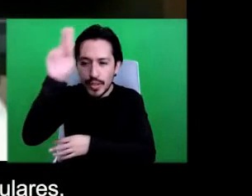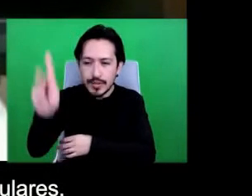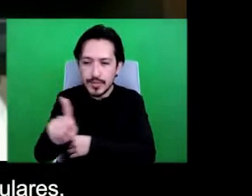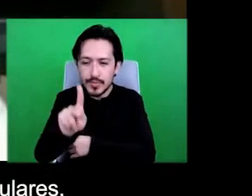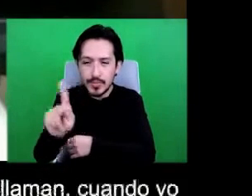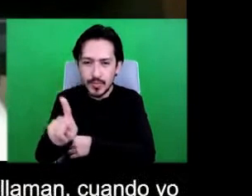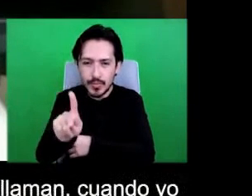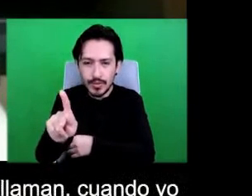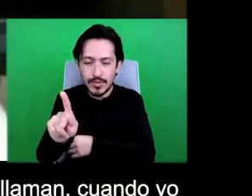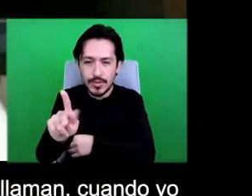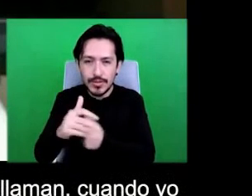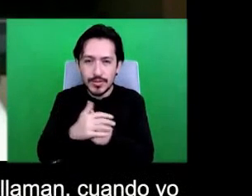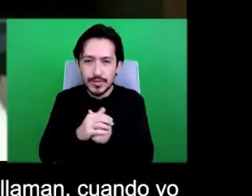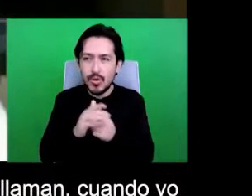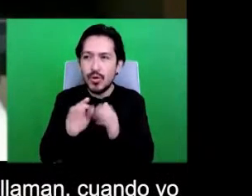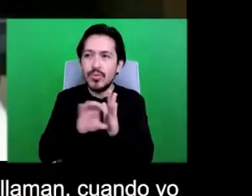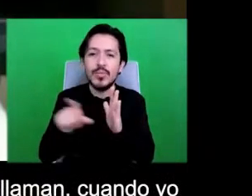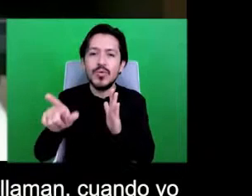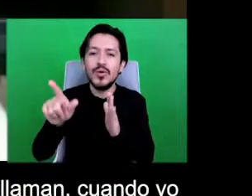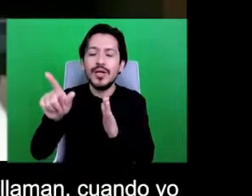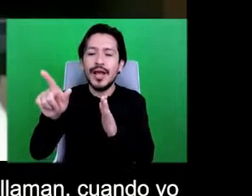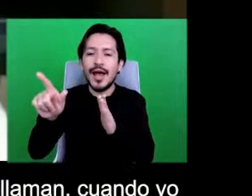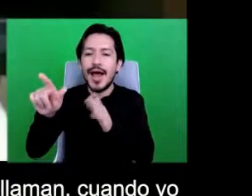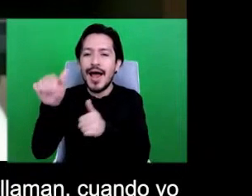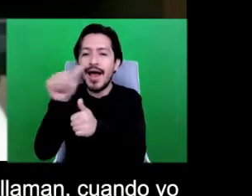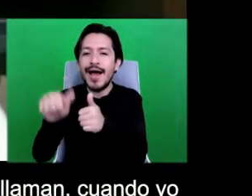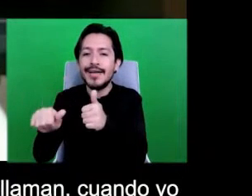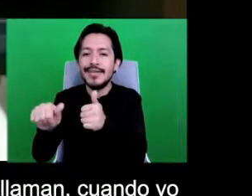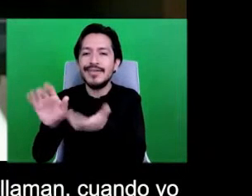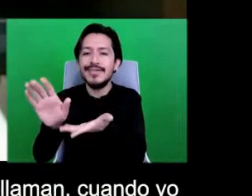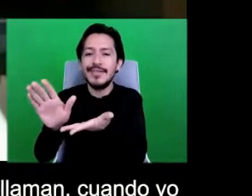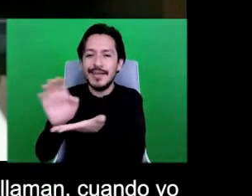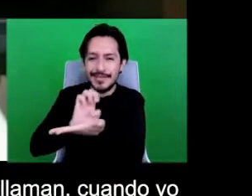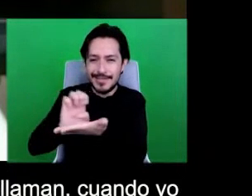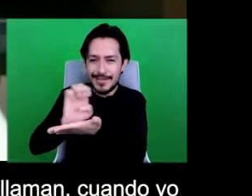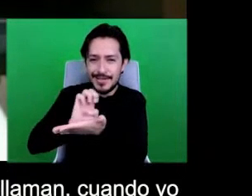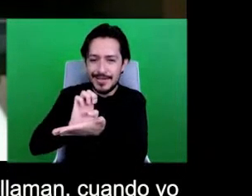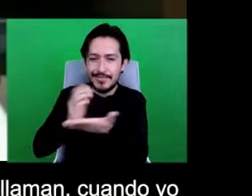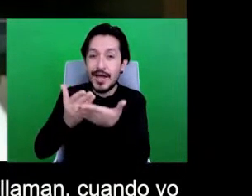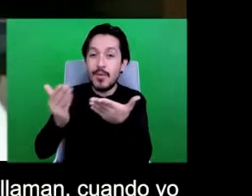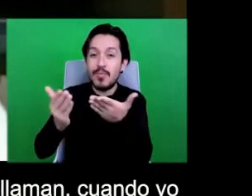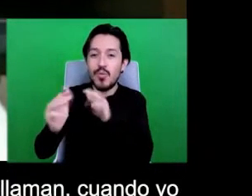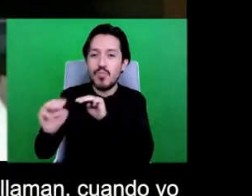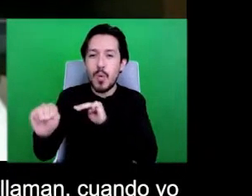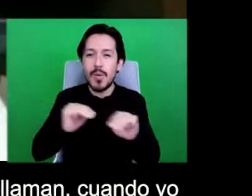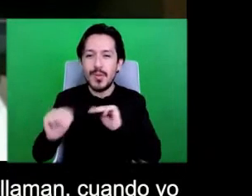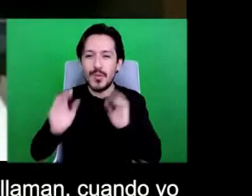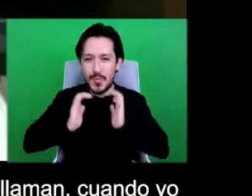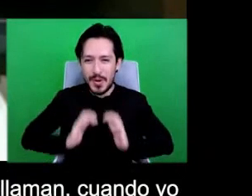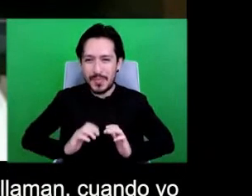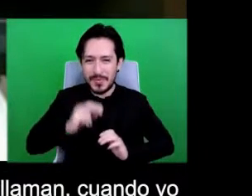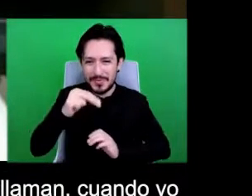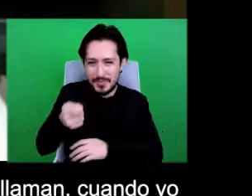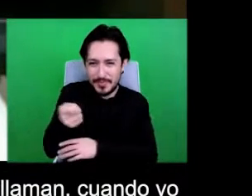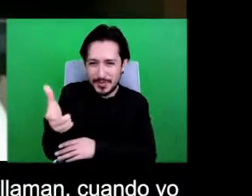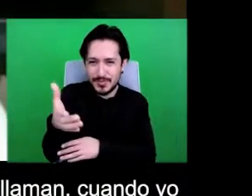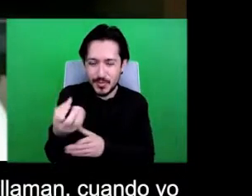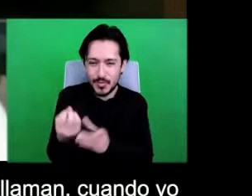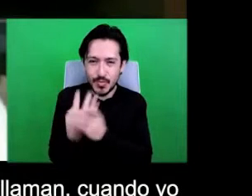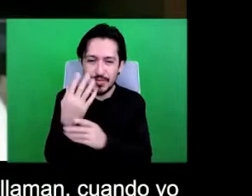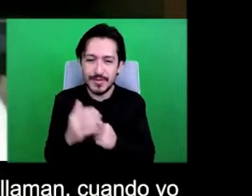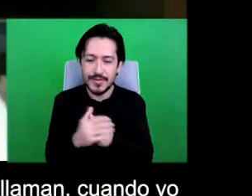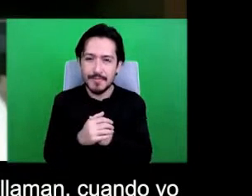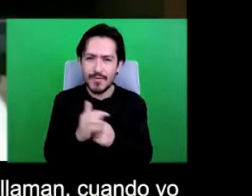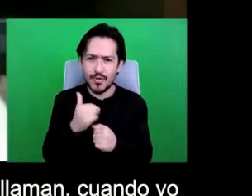artes escénicas, lo que viene siendo movimiento del cuerpo, que ahora le llaman. Cuando yo empecé a trabajar en